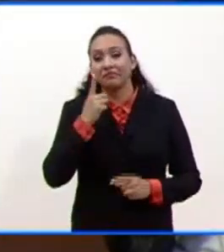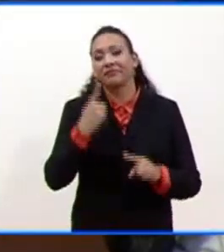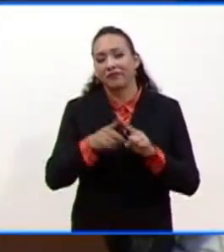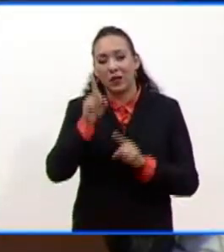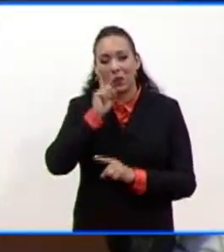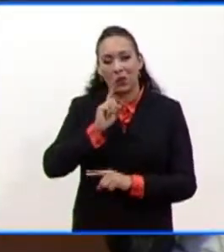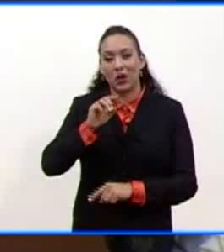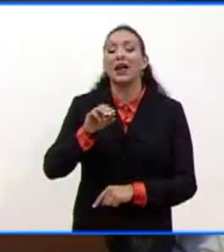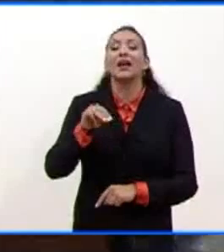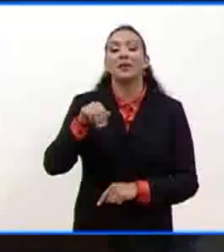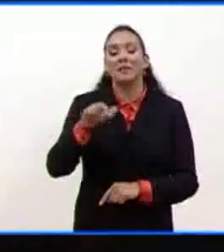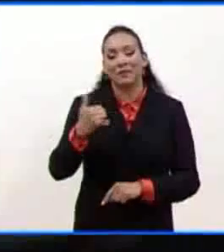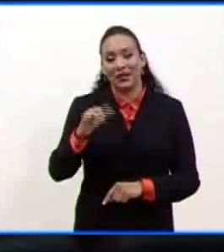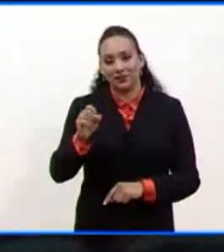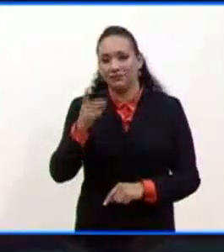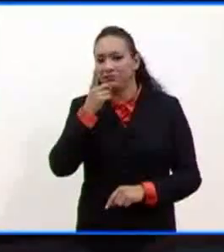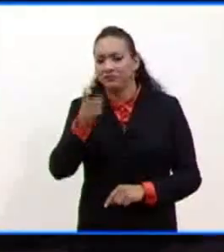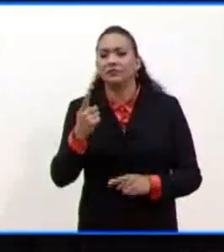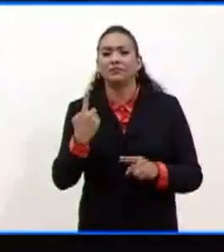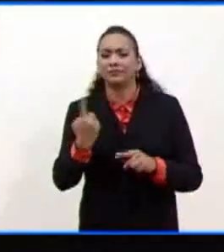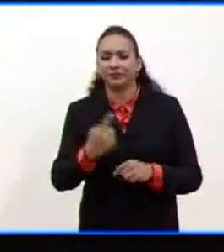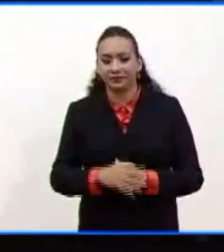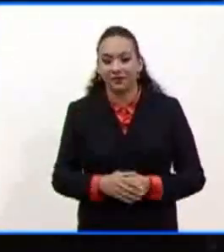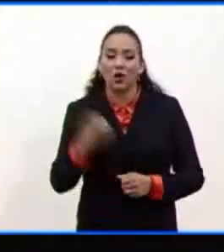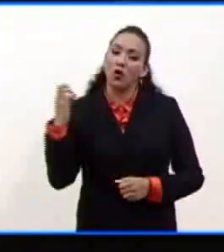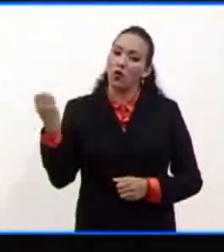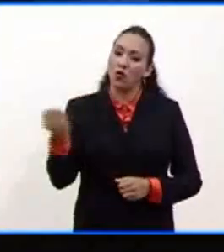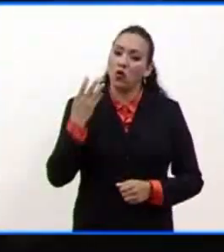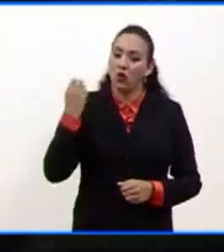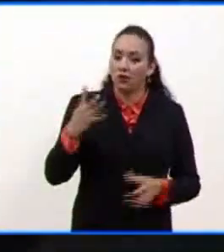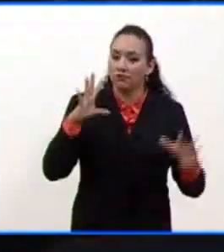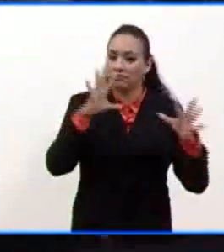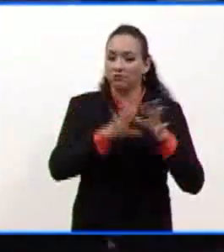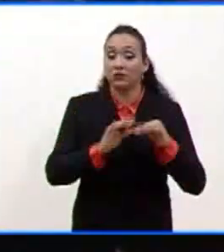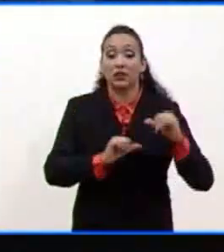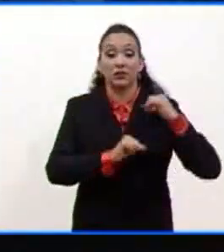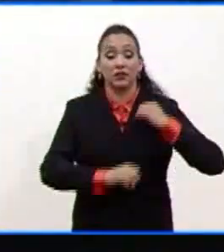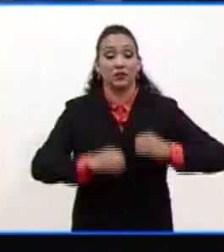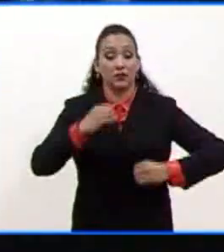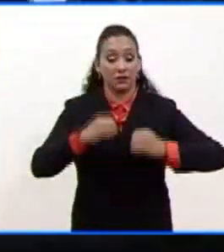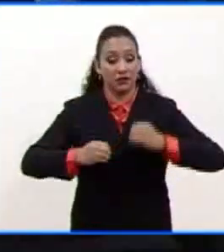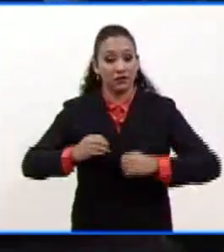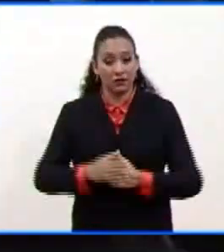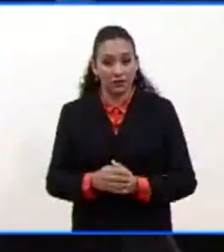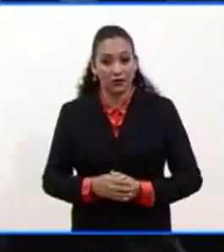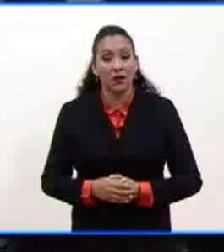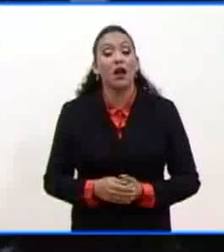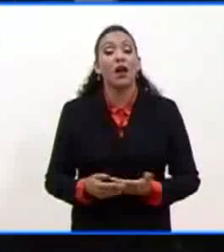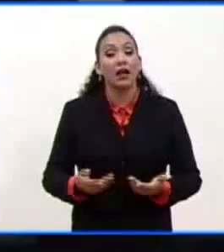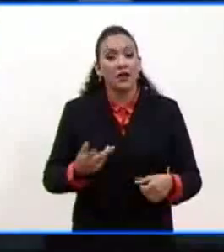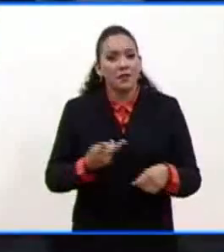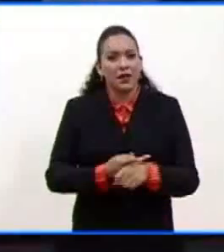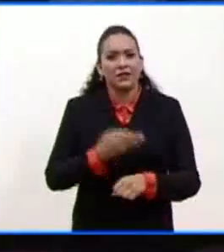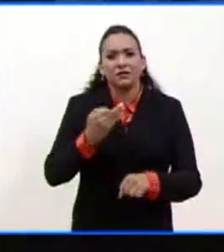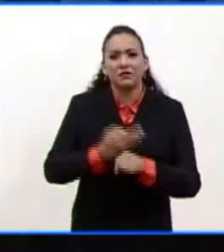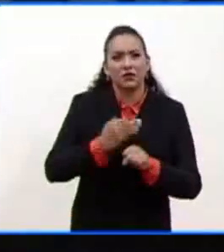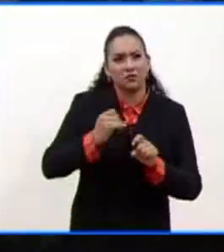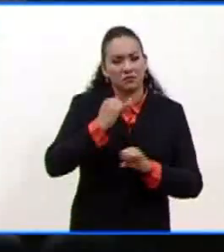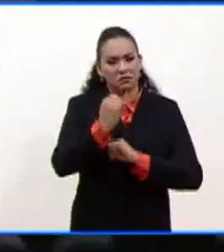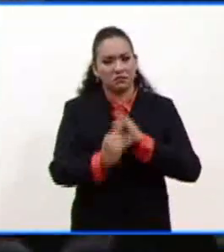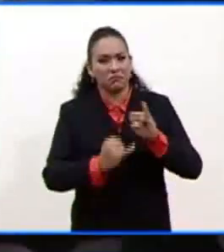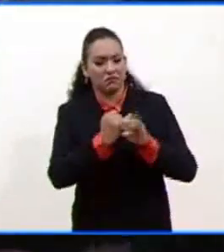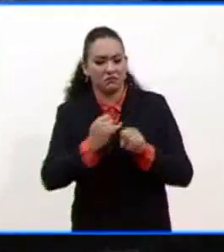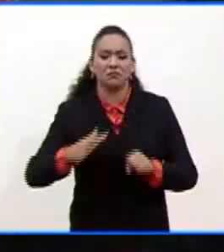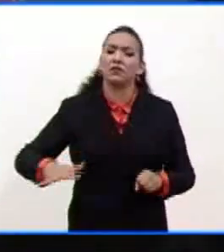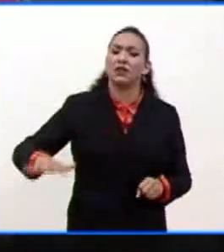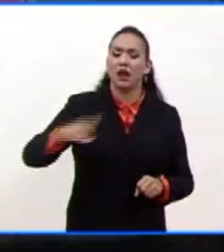de la Judicatura Federal, durante el ciclo de conferencias El Poder Judicial de la Federación ante los mecanismos